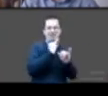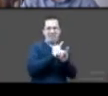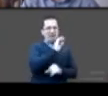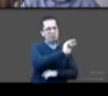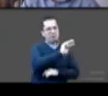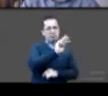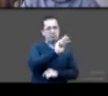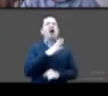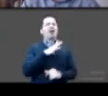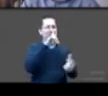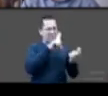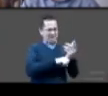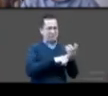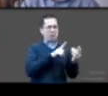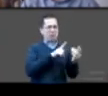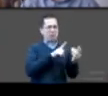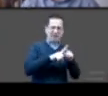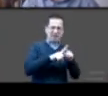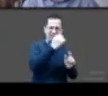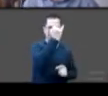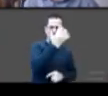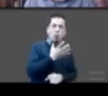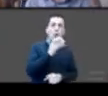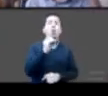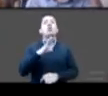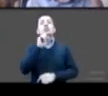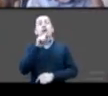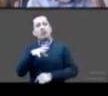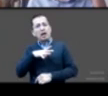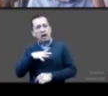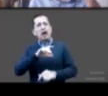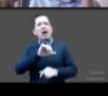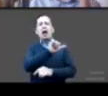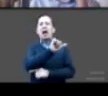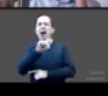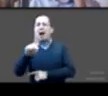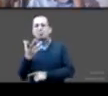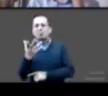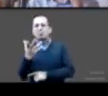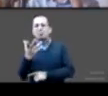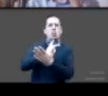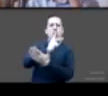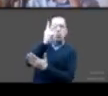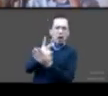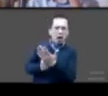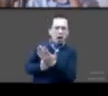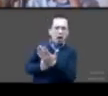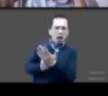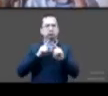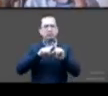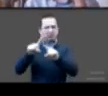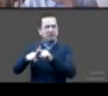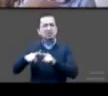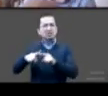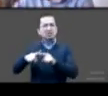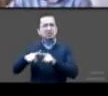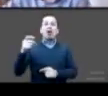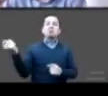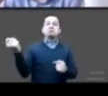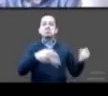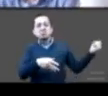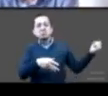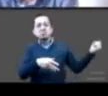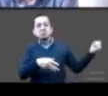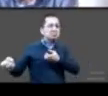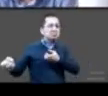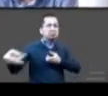hay plataformas, hay programas que permiten esta distribución de todas estas imágenes o de estos videos,